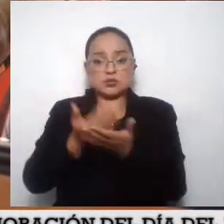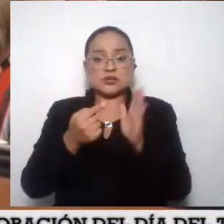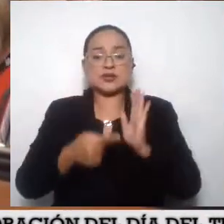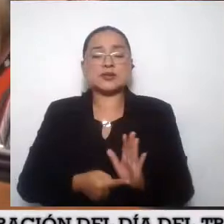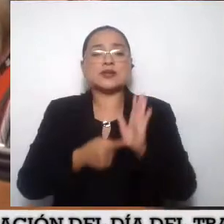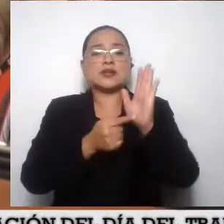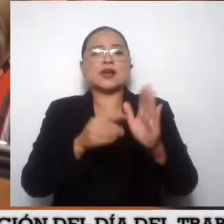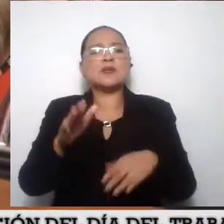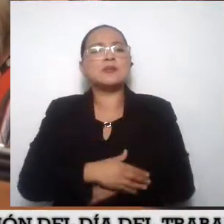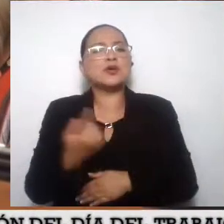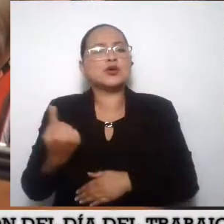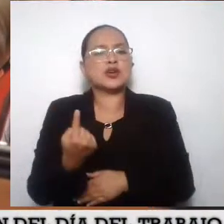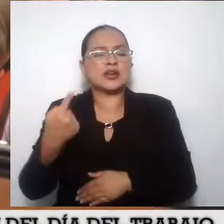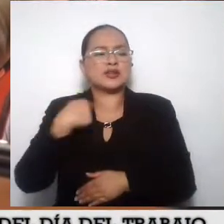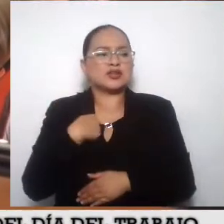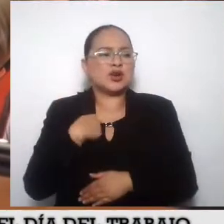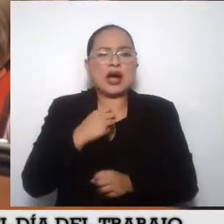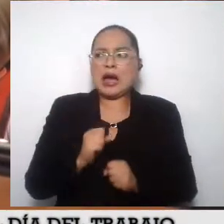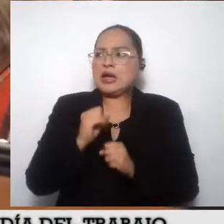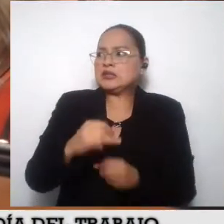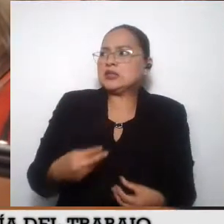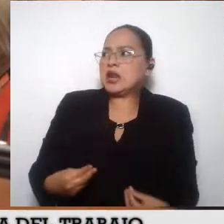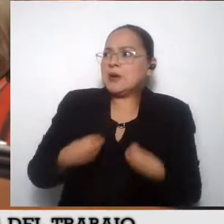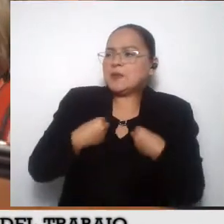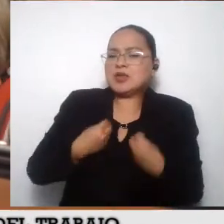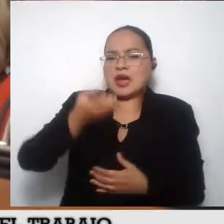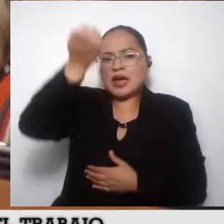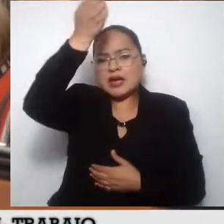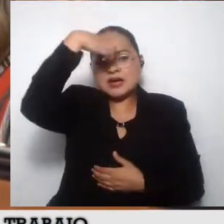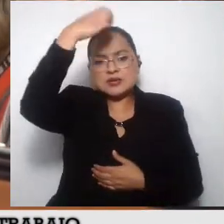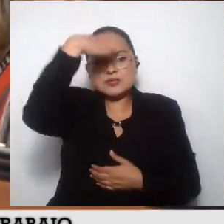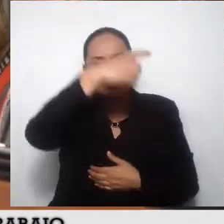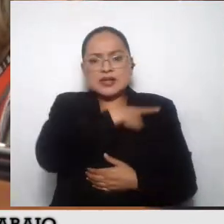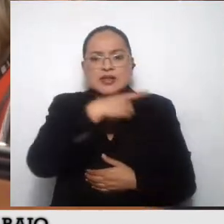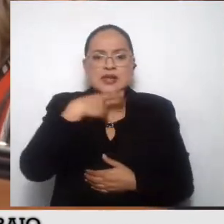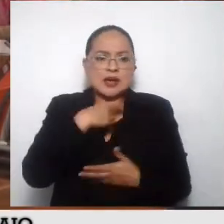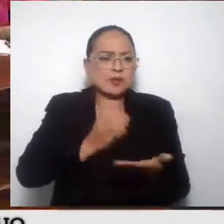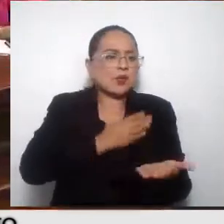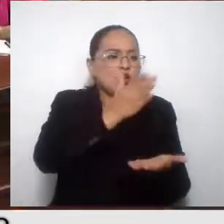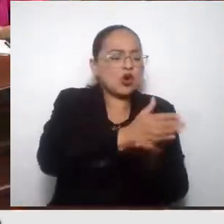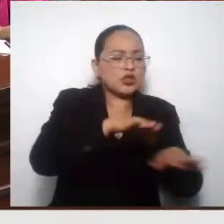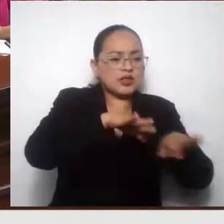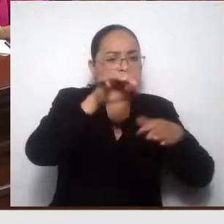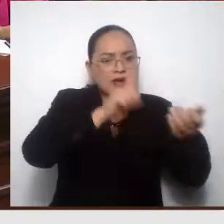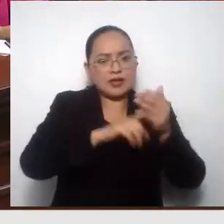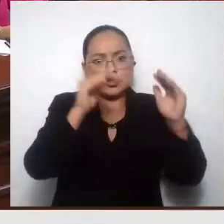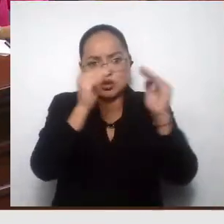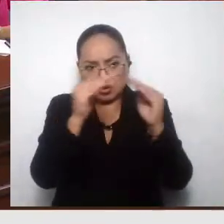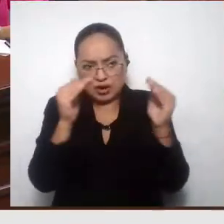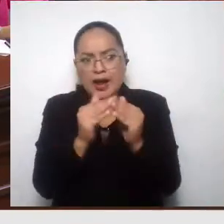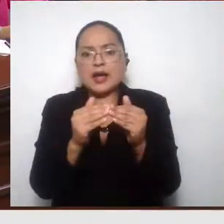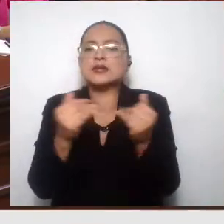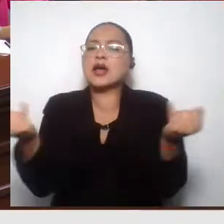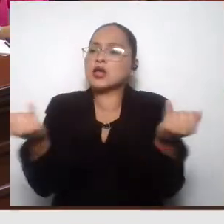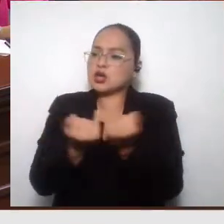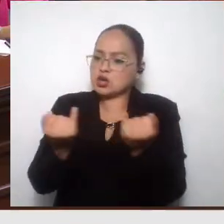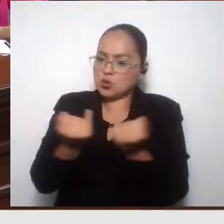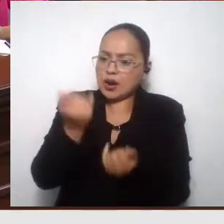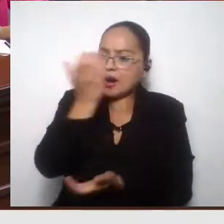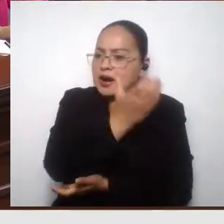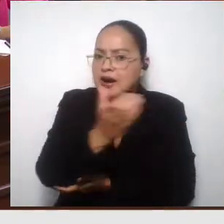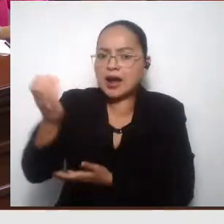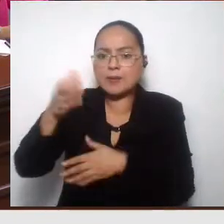en mi trayecto de vida he tenido la necesidad de ser trabajadora doméstica y trabajadora del campo